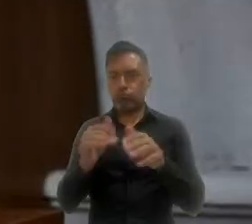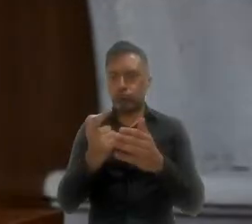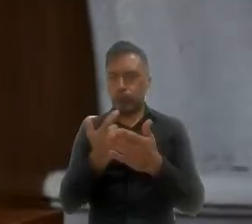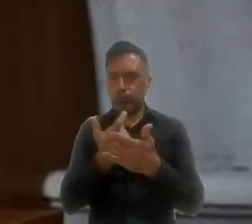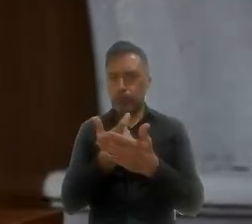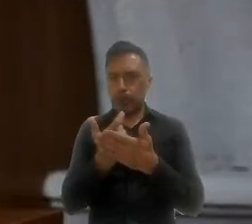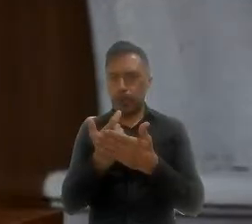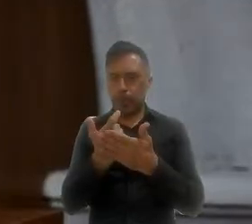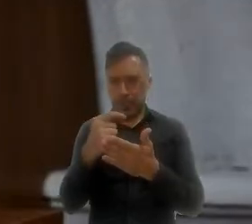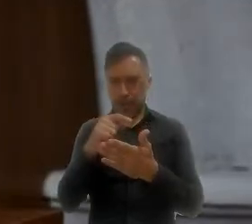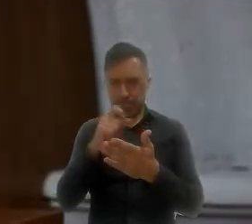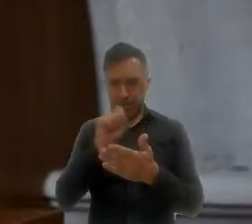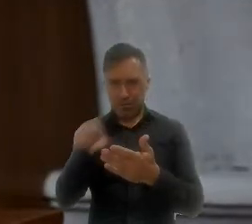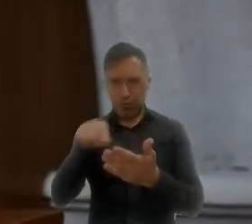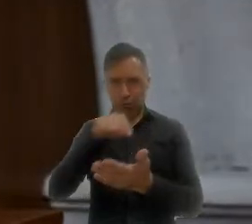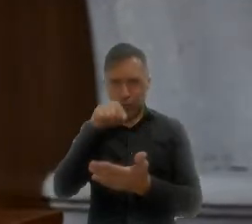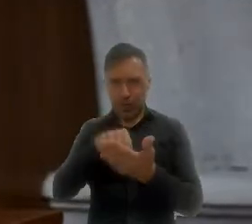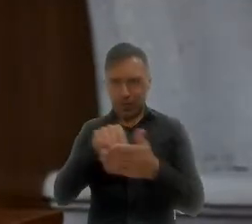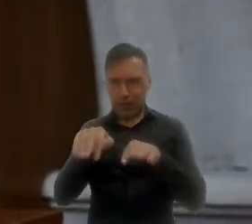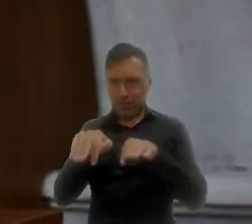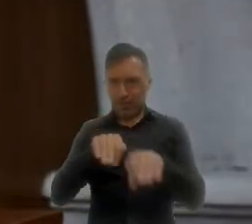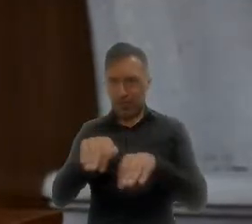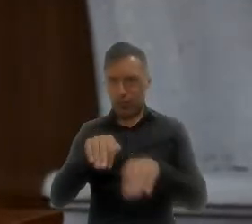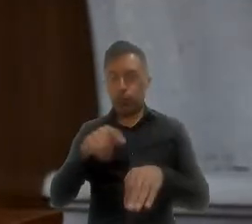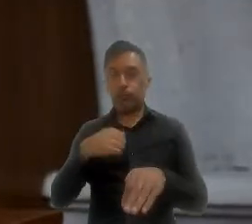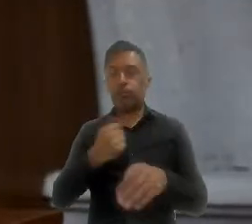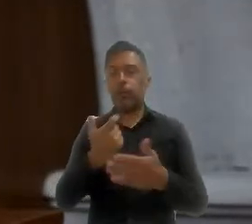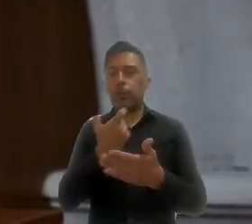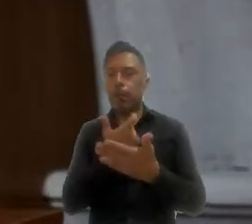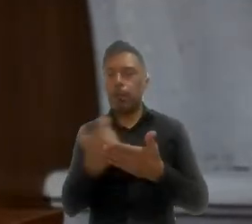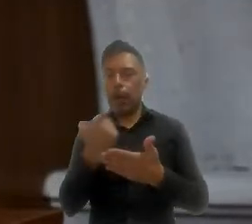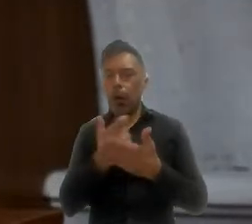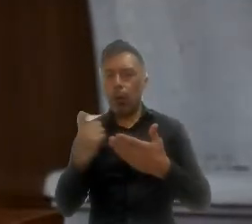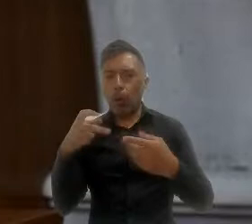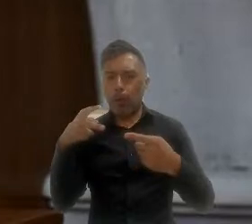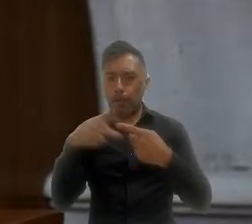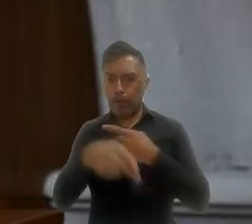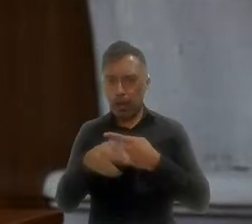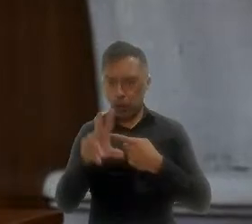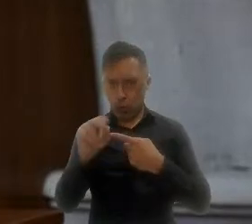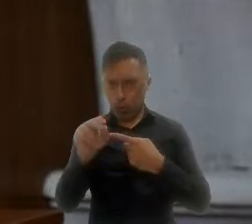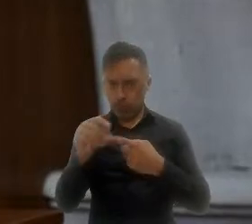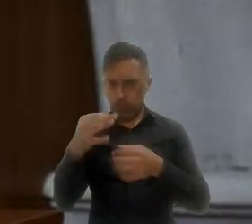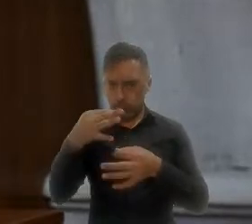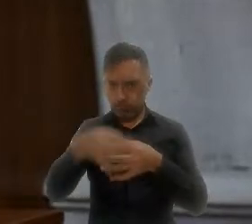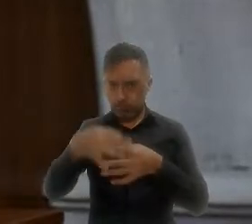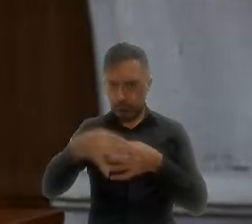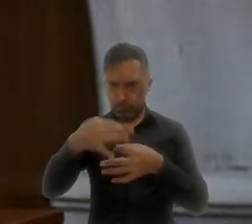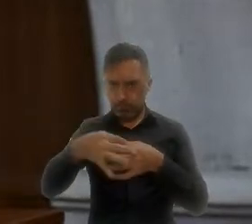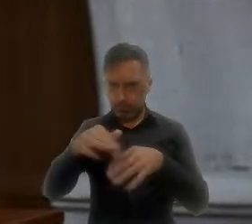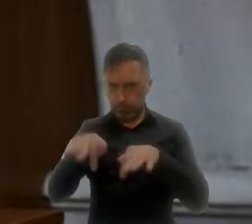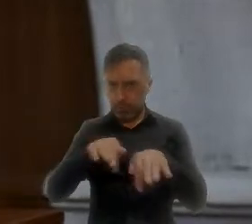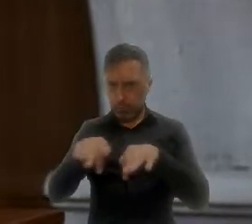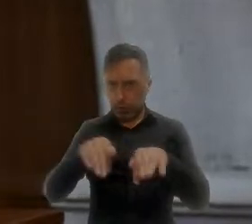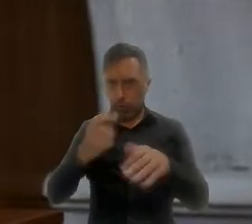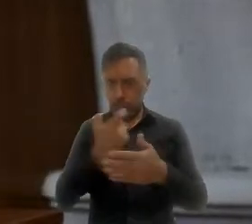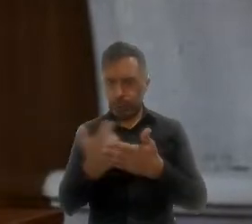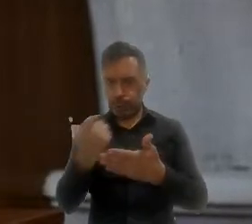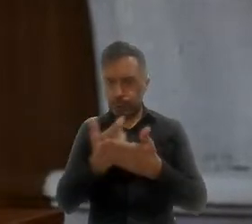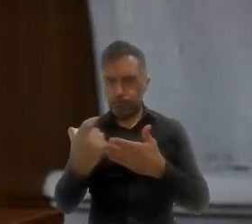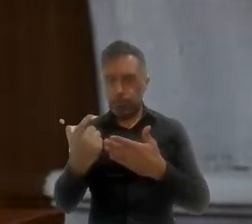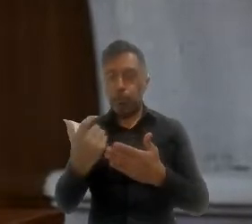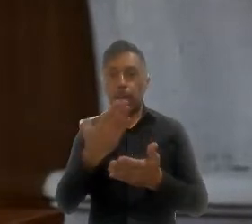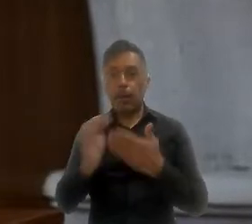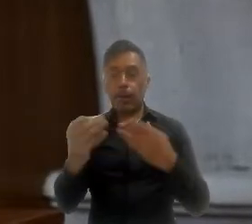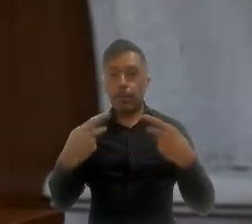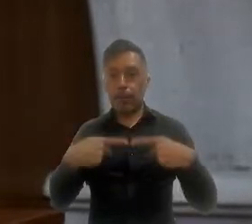en el lugar del trabajo y la no suspensión del pago, entre otras. Sin embargo, para el caso de los trabajadores al servicio